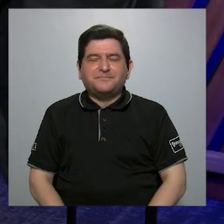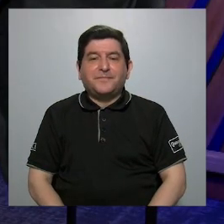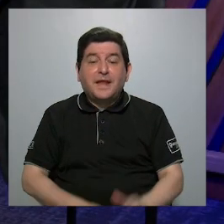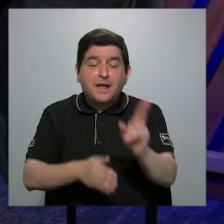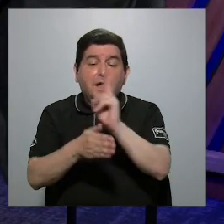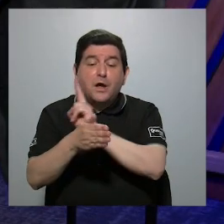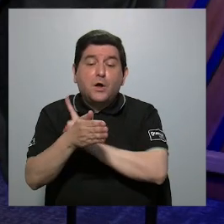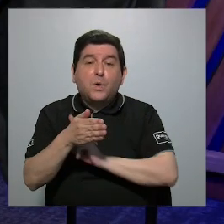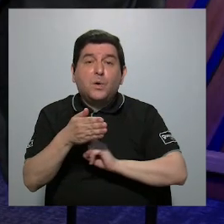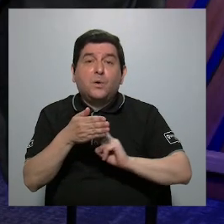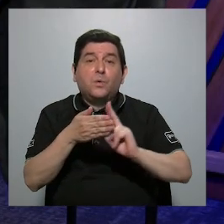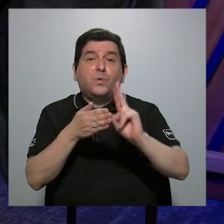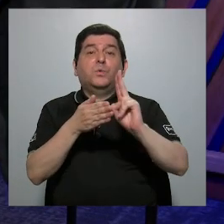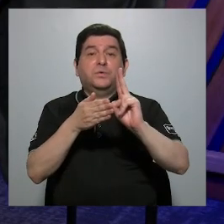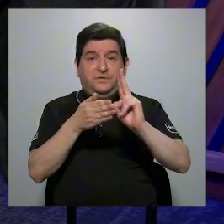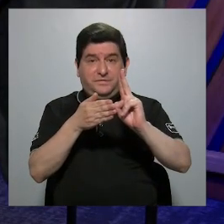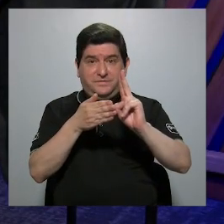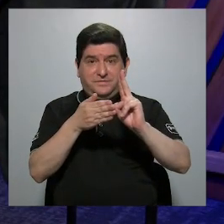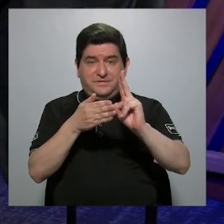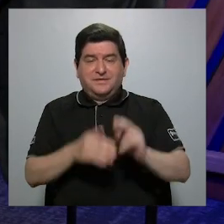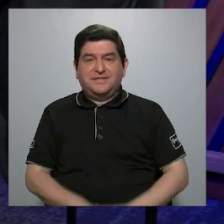que la universidad